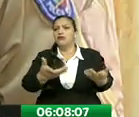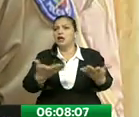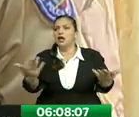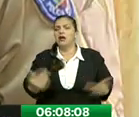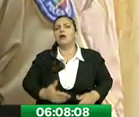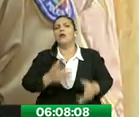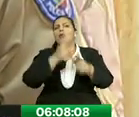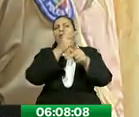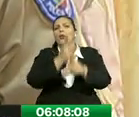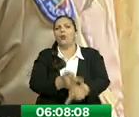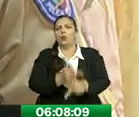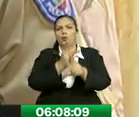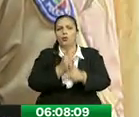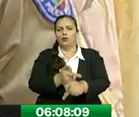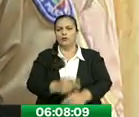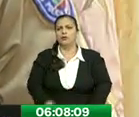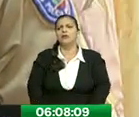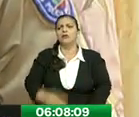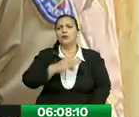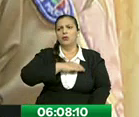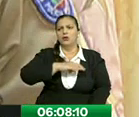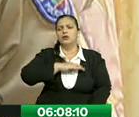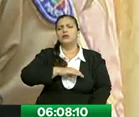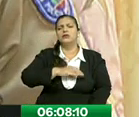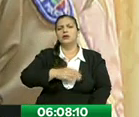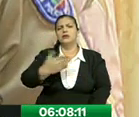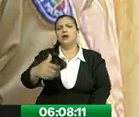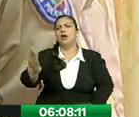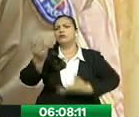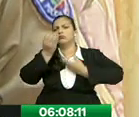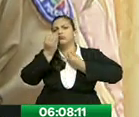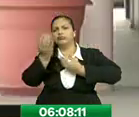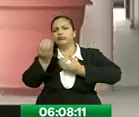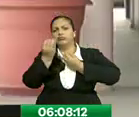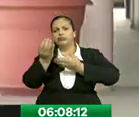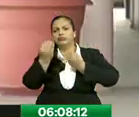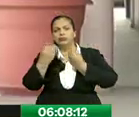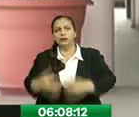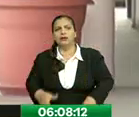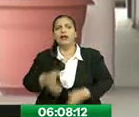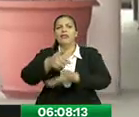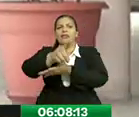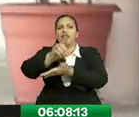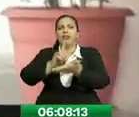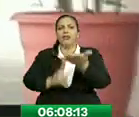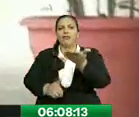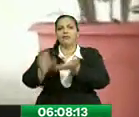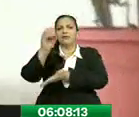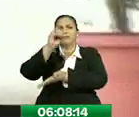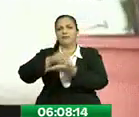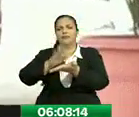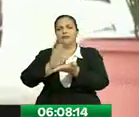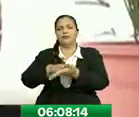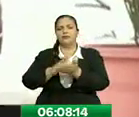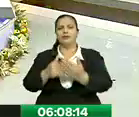que los dueños de Deprati pongan las denuncias correspondientes. Informó Charlie Pizá.